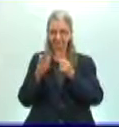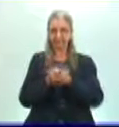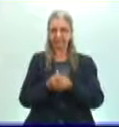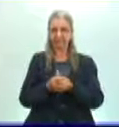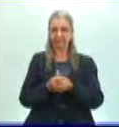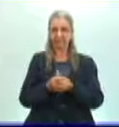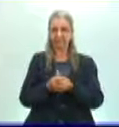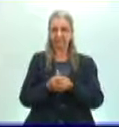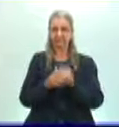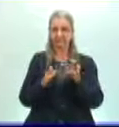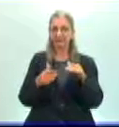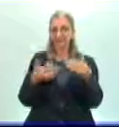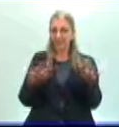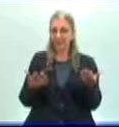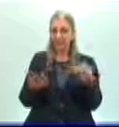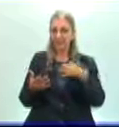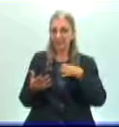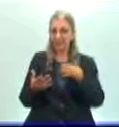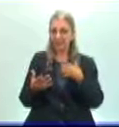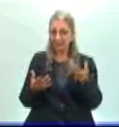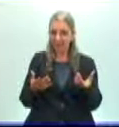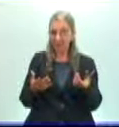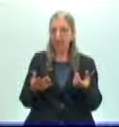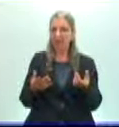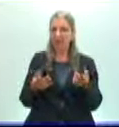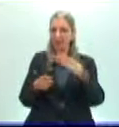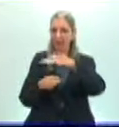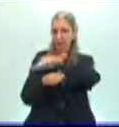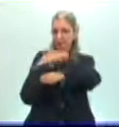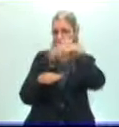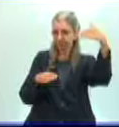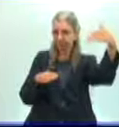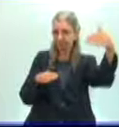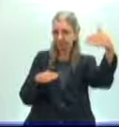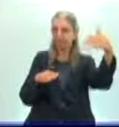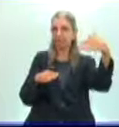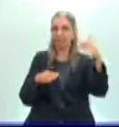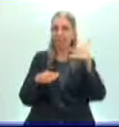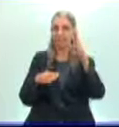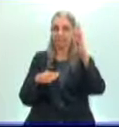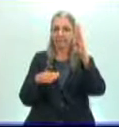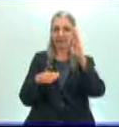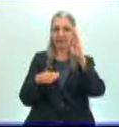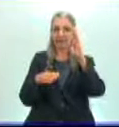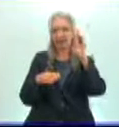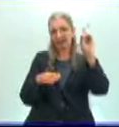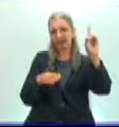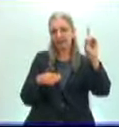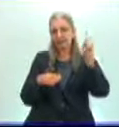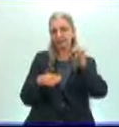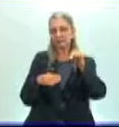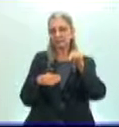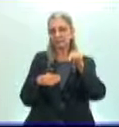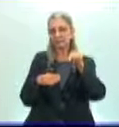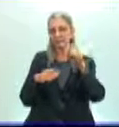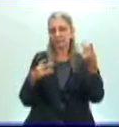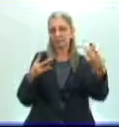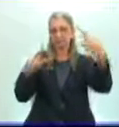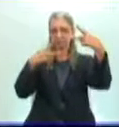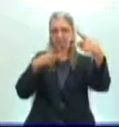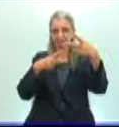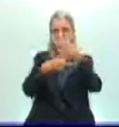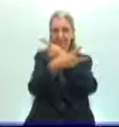cuenta la secante BD, podemos plantear que estos dos ángulos son iguales por ser alternos entre